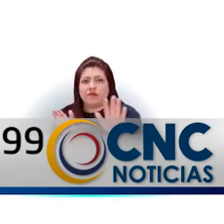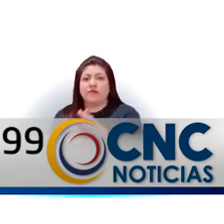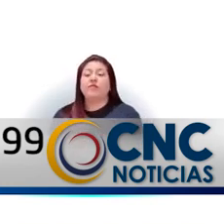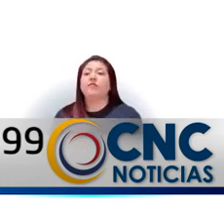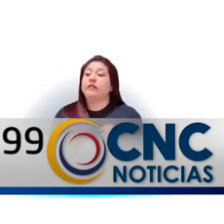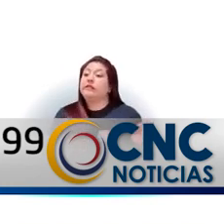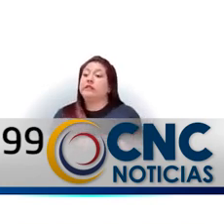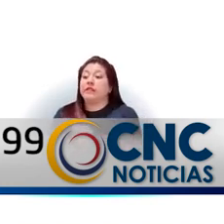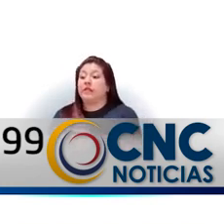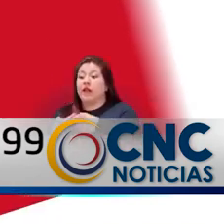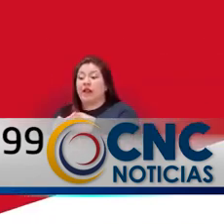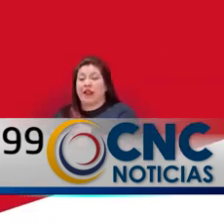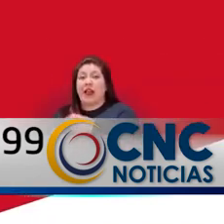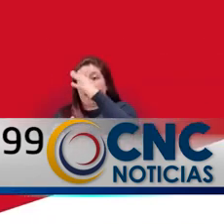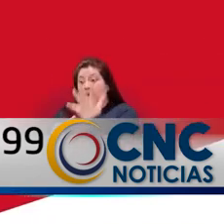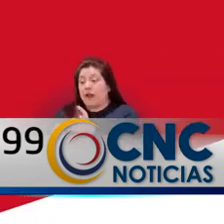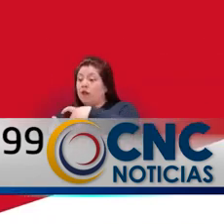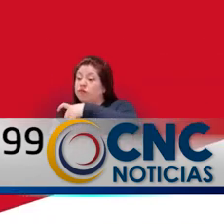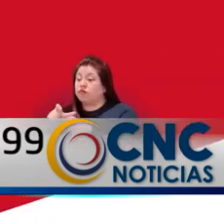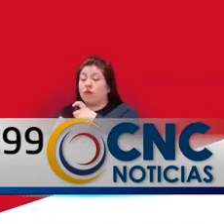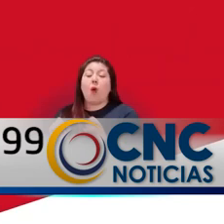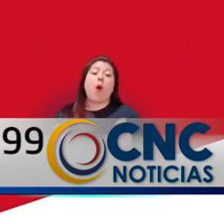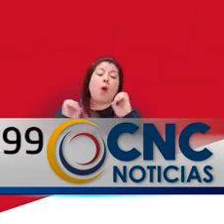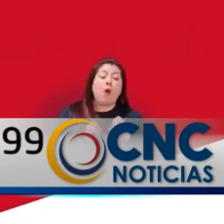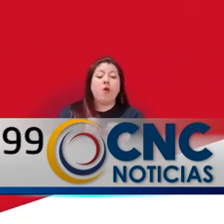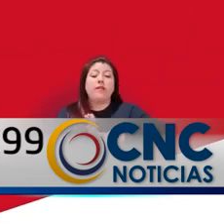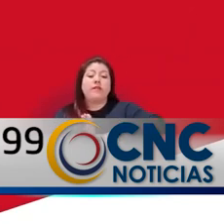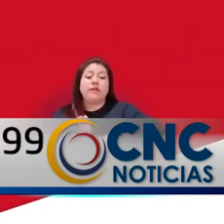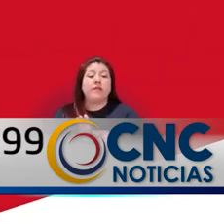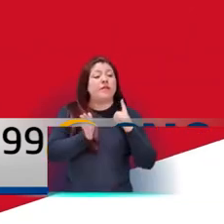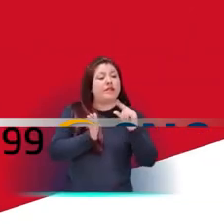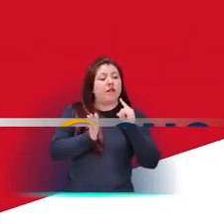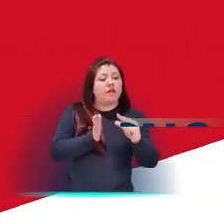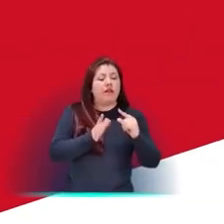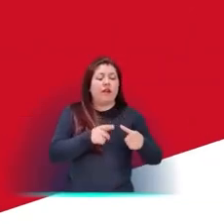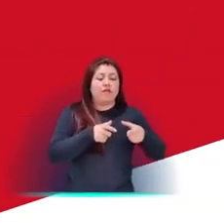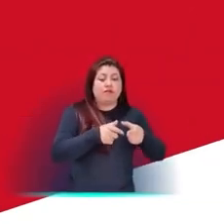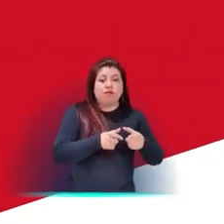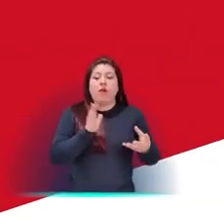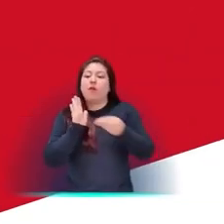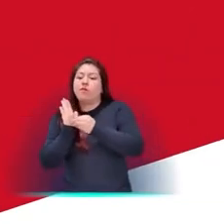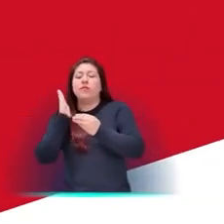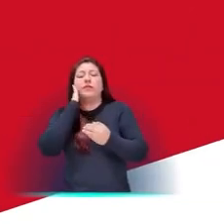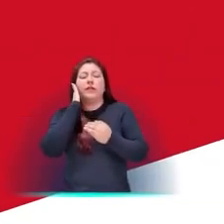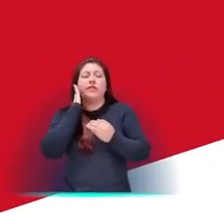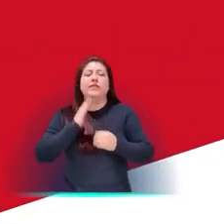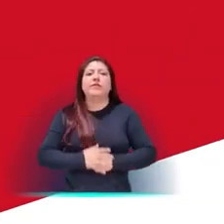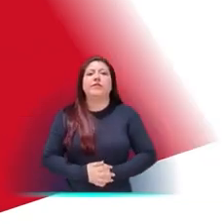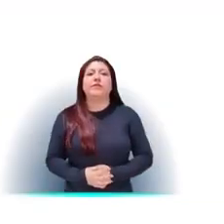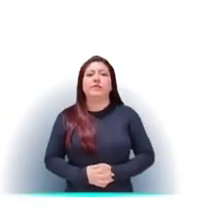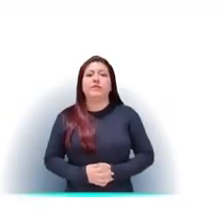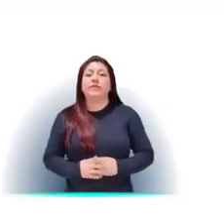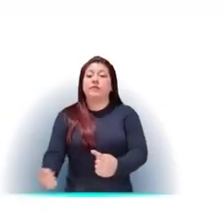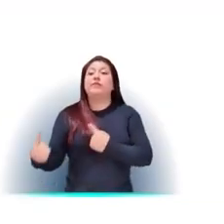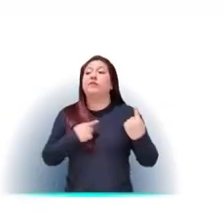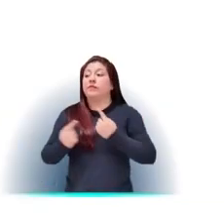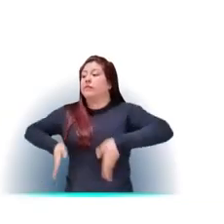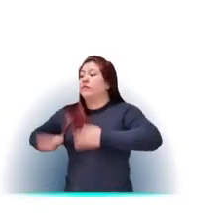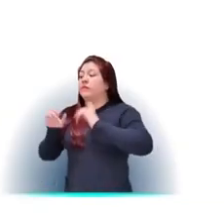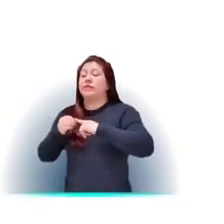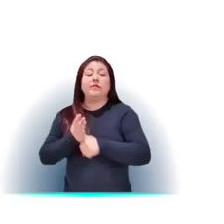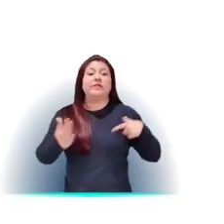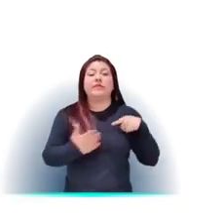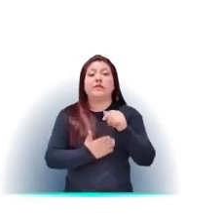finaliza el próximo 29 de agosto y el trámite de inscripción se verá reflejado una vez se conforme el censo electoral